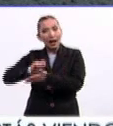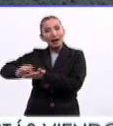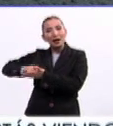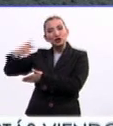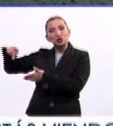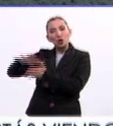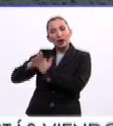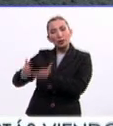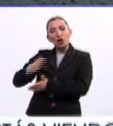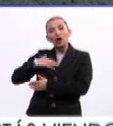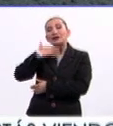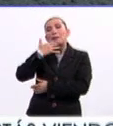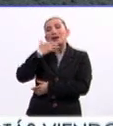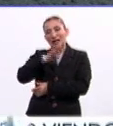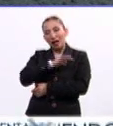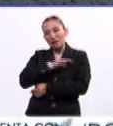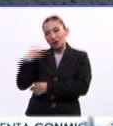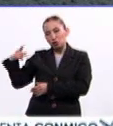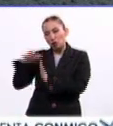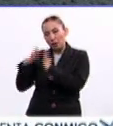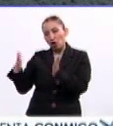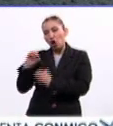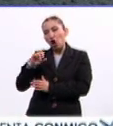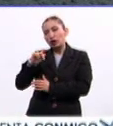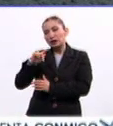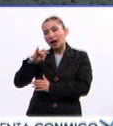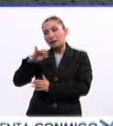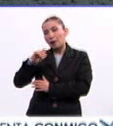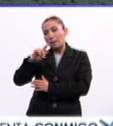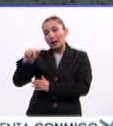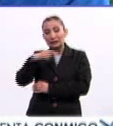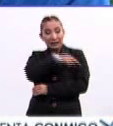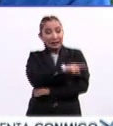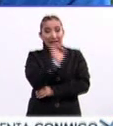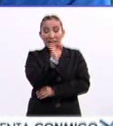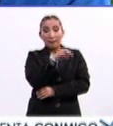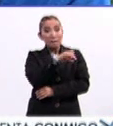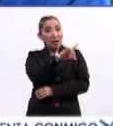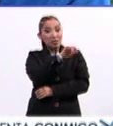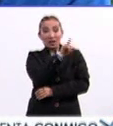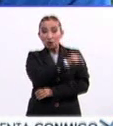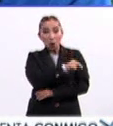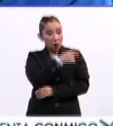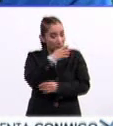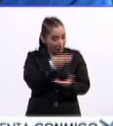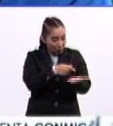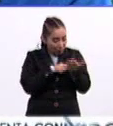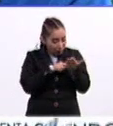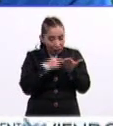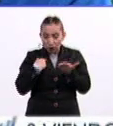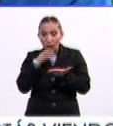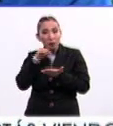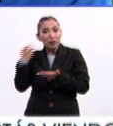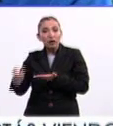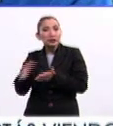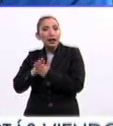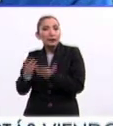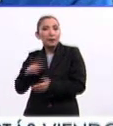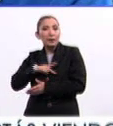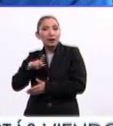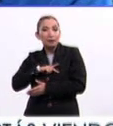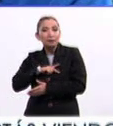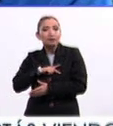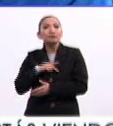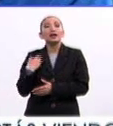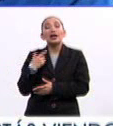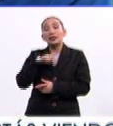Fe, sin la labor de Méndez Plancarte yo no hubiera podido escribir estas páginas, ¿no? Como Paz era una figura tan internacional